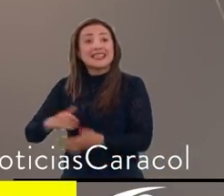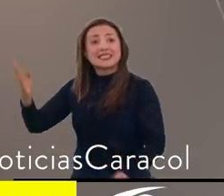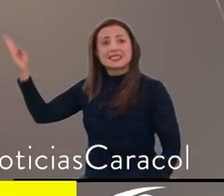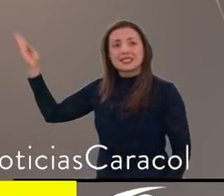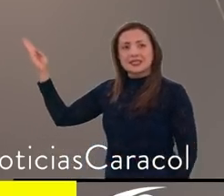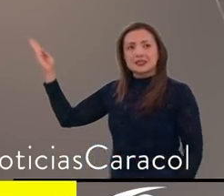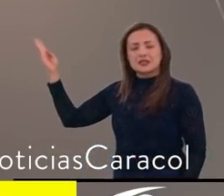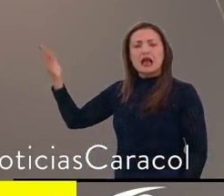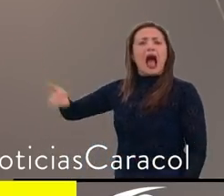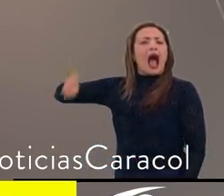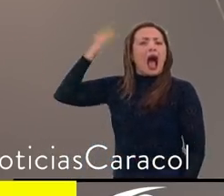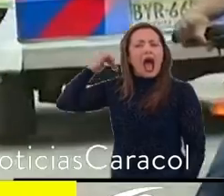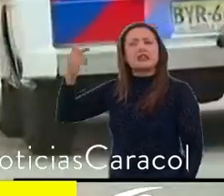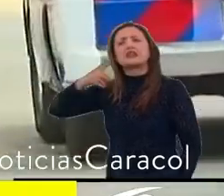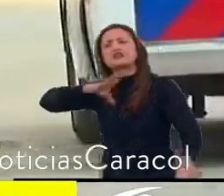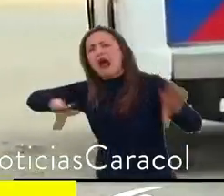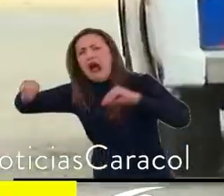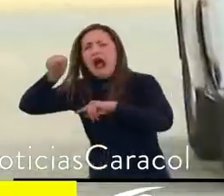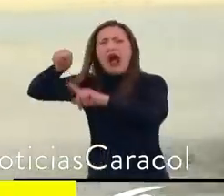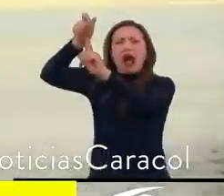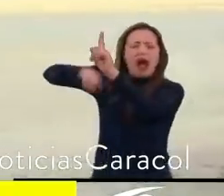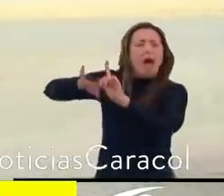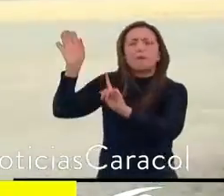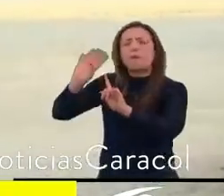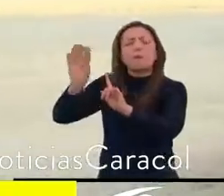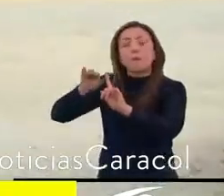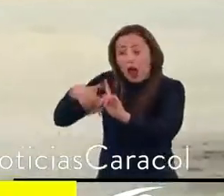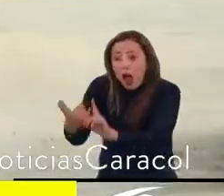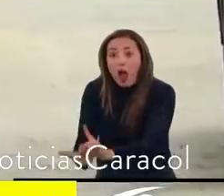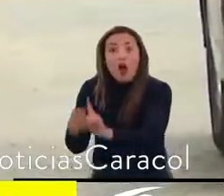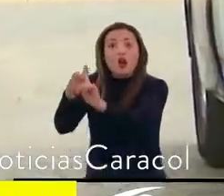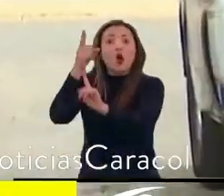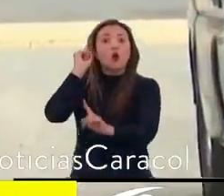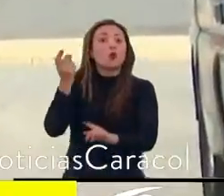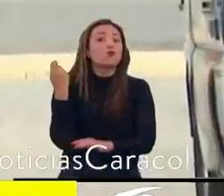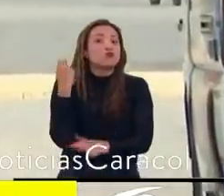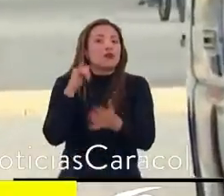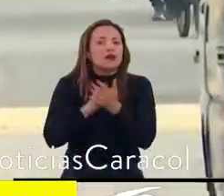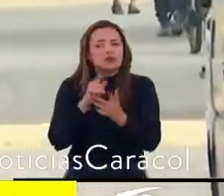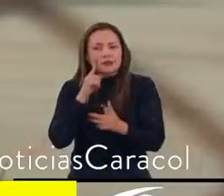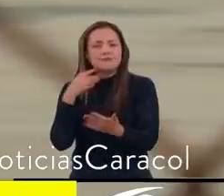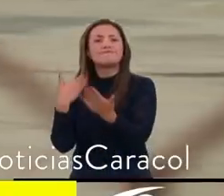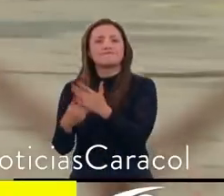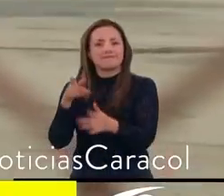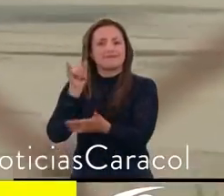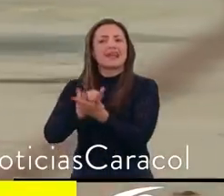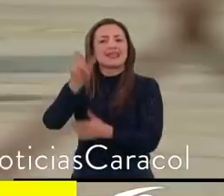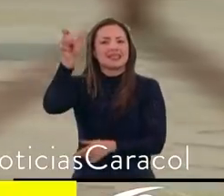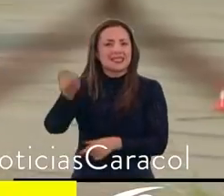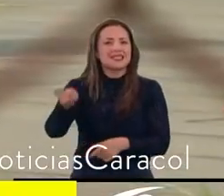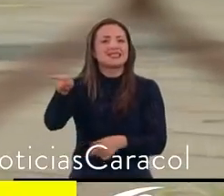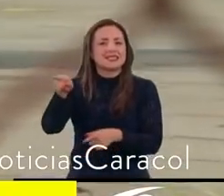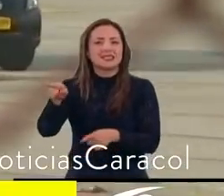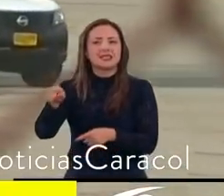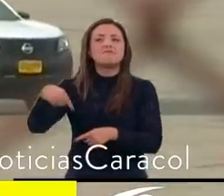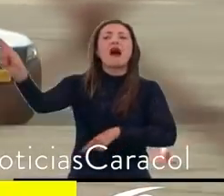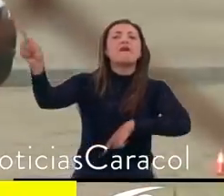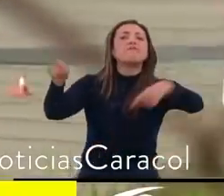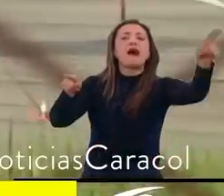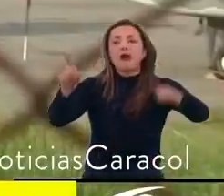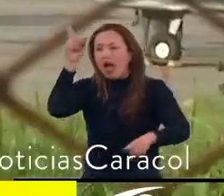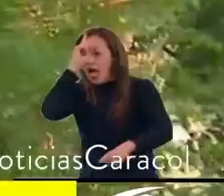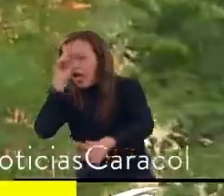poco se había hablado hasta ahora sin embargo el dossier de inteligencia en poder de noticias caracol da cuenta de su participación en por lo menos 14 acciones